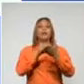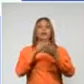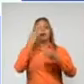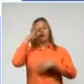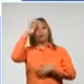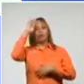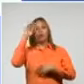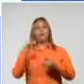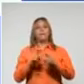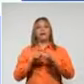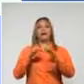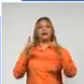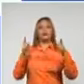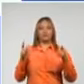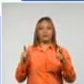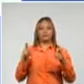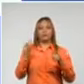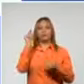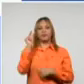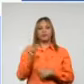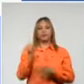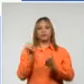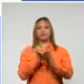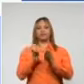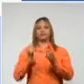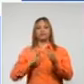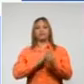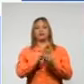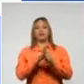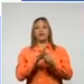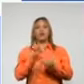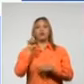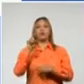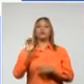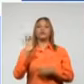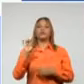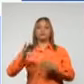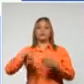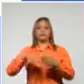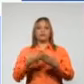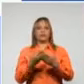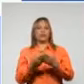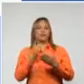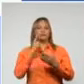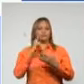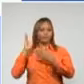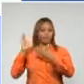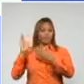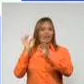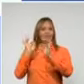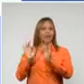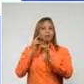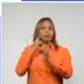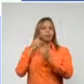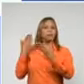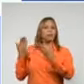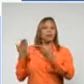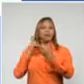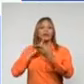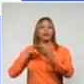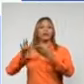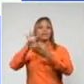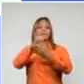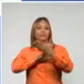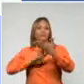reporte de casos en los últimos 15 días. Y como es natural, ahí se ve reflejado,